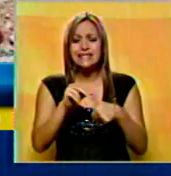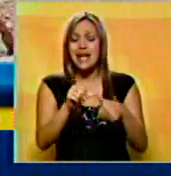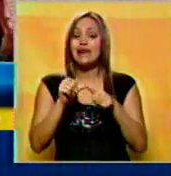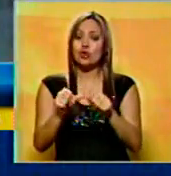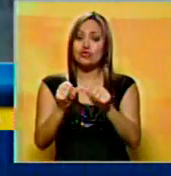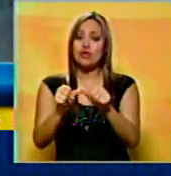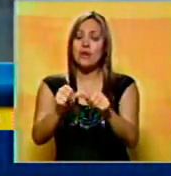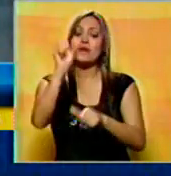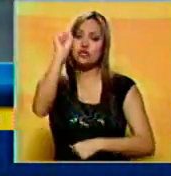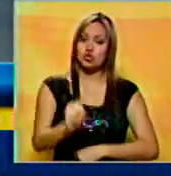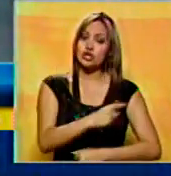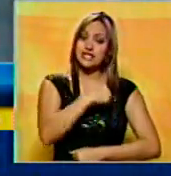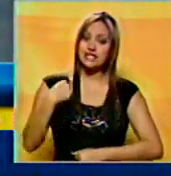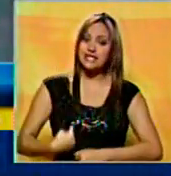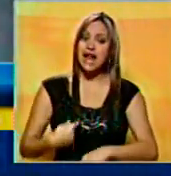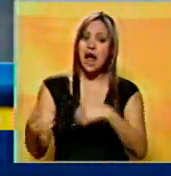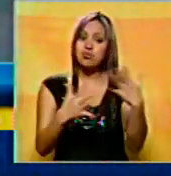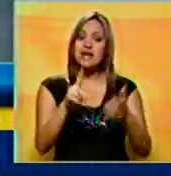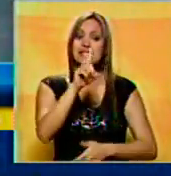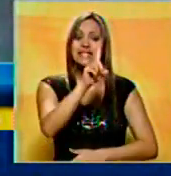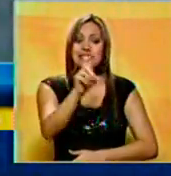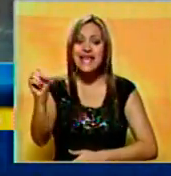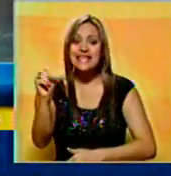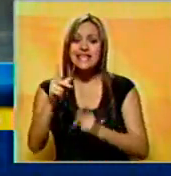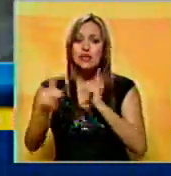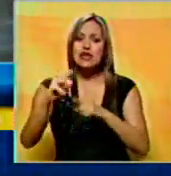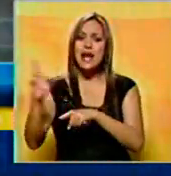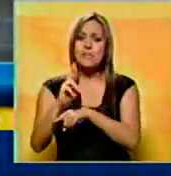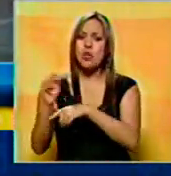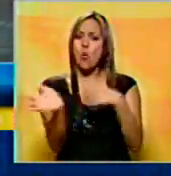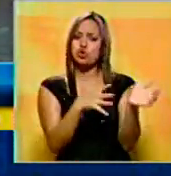su paso por el sur de china con Vientos de 100 km porh